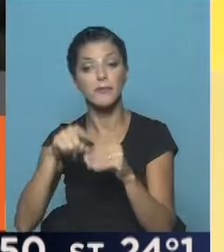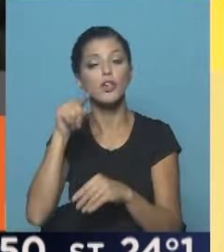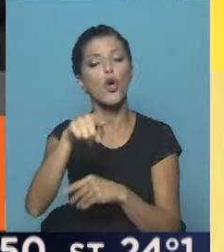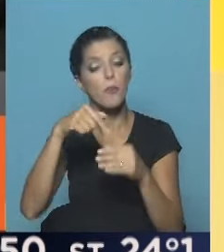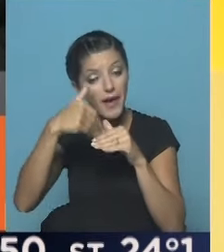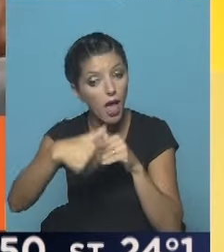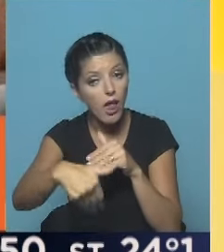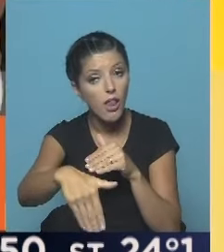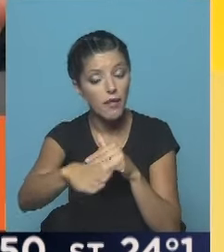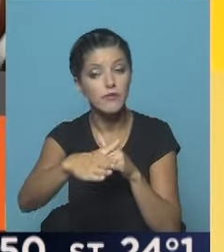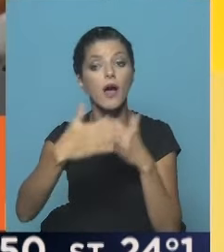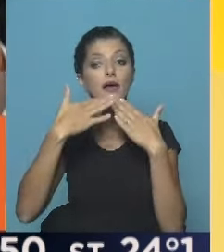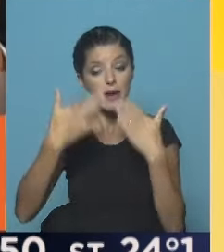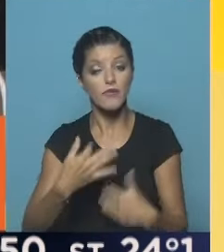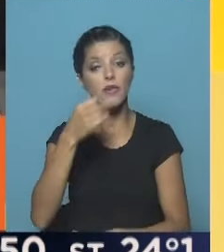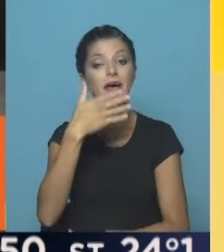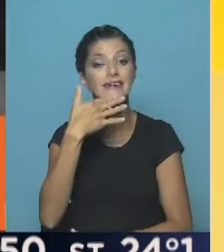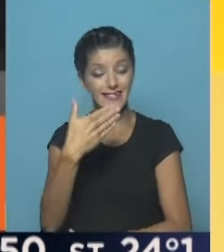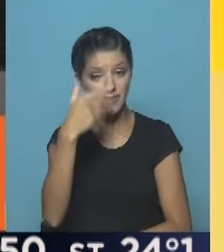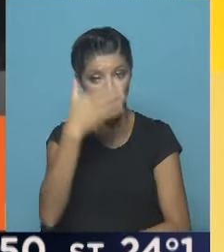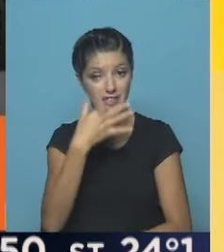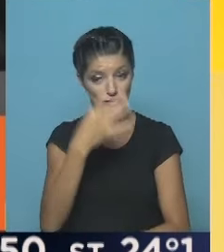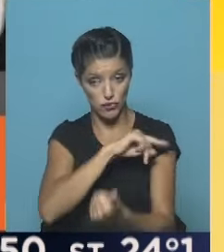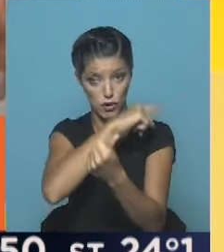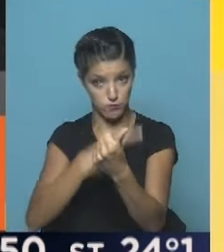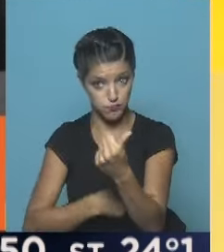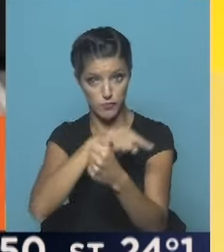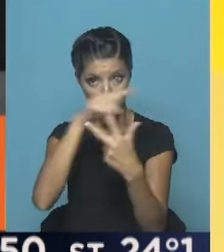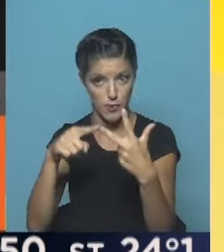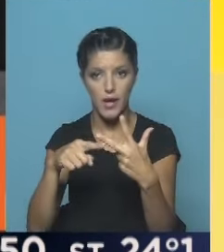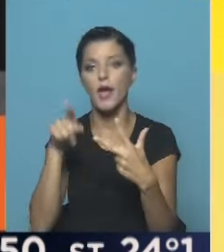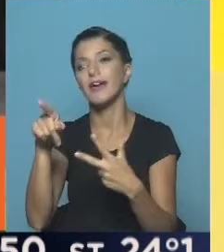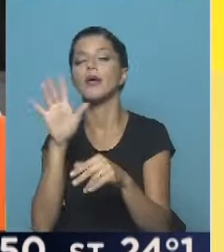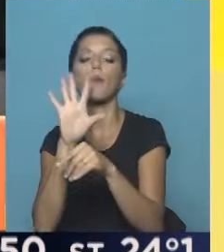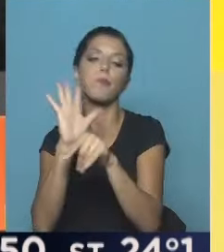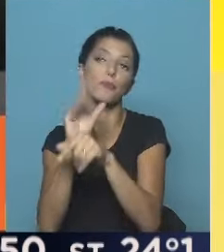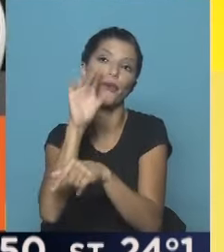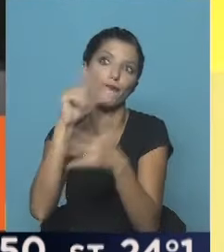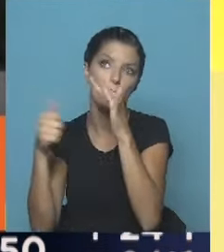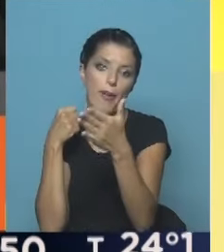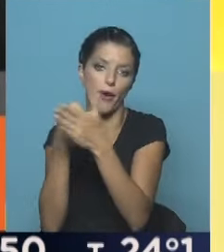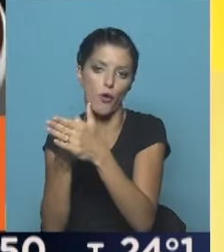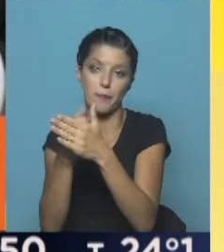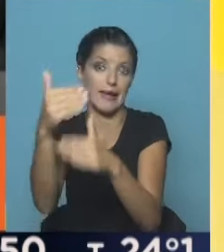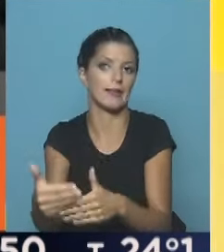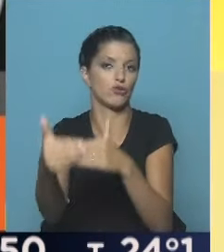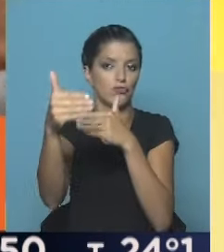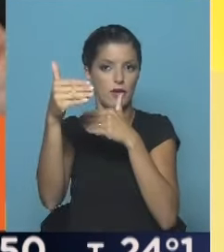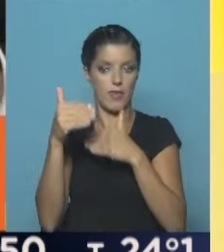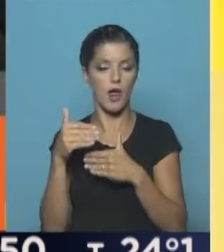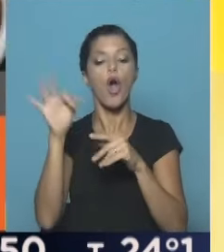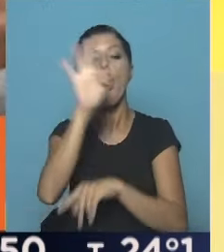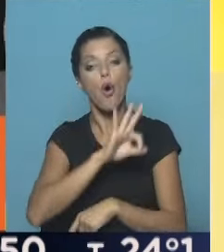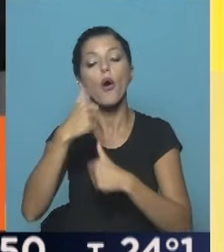decisión de los poderes venezolanos de dar marcha atrás con el autogolpe o la disolución del Parlamento, o la absorción por parte del